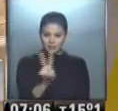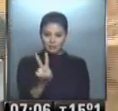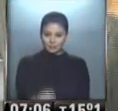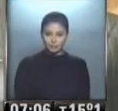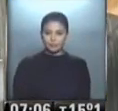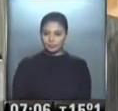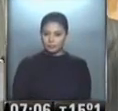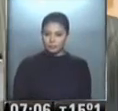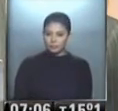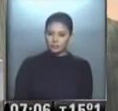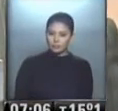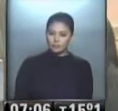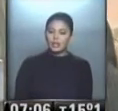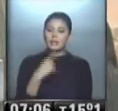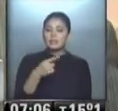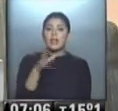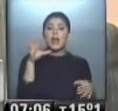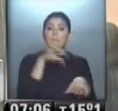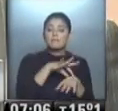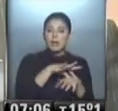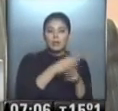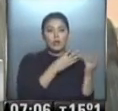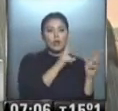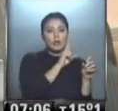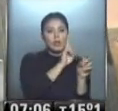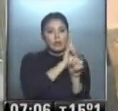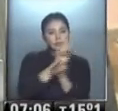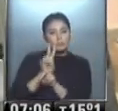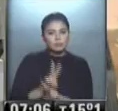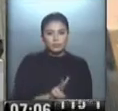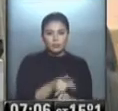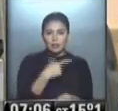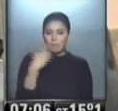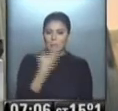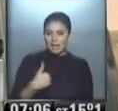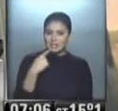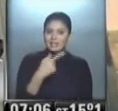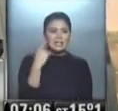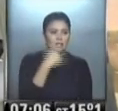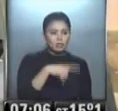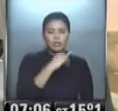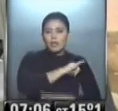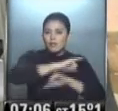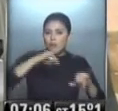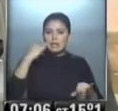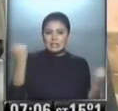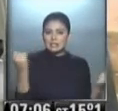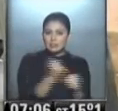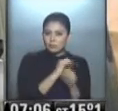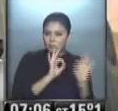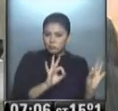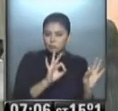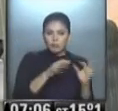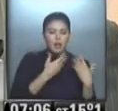el personal qué asiste a la presidenta ha determinado ya su egreso hospitalario así que ya la